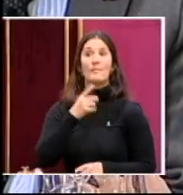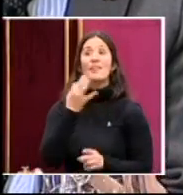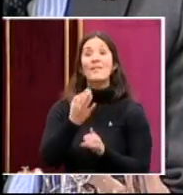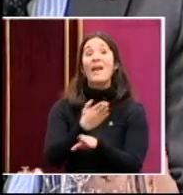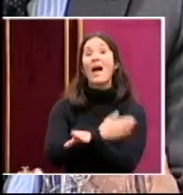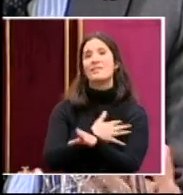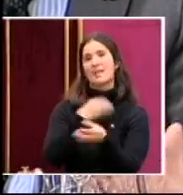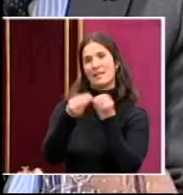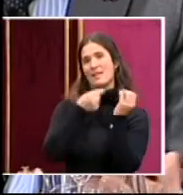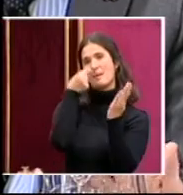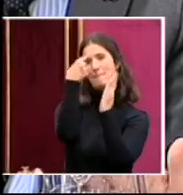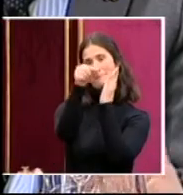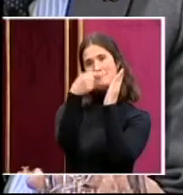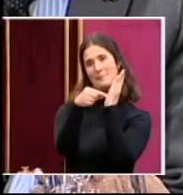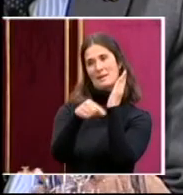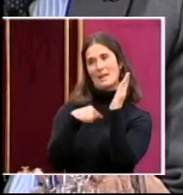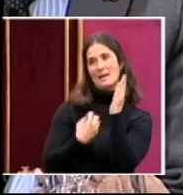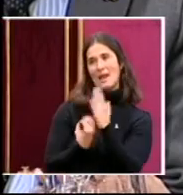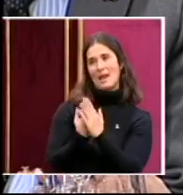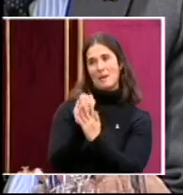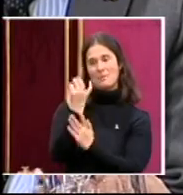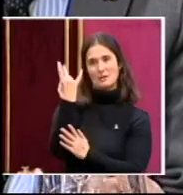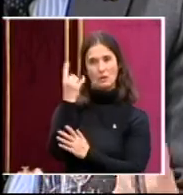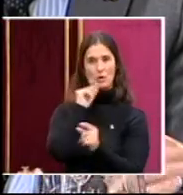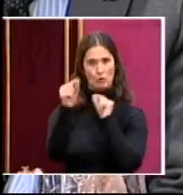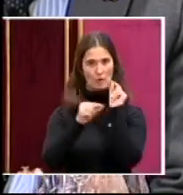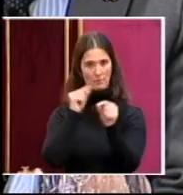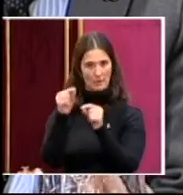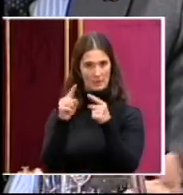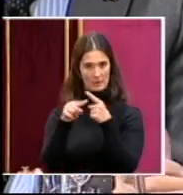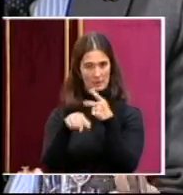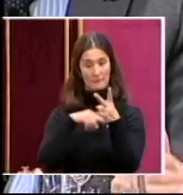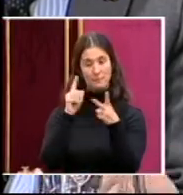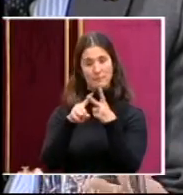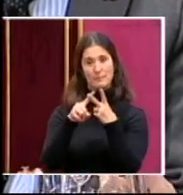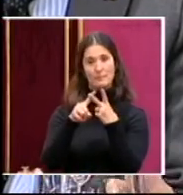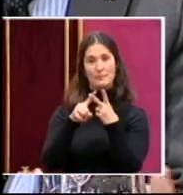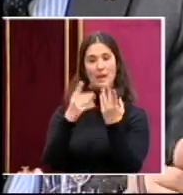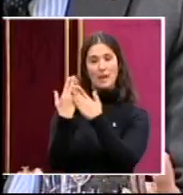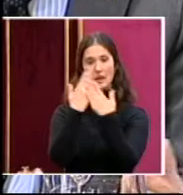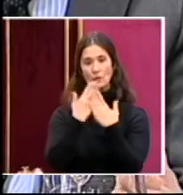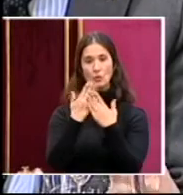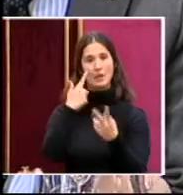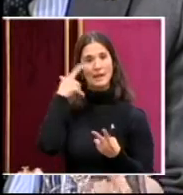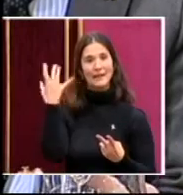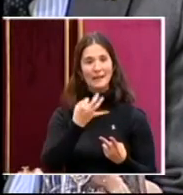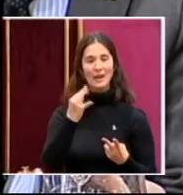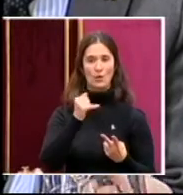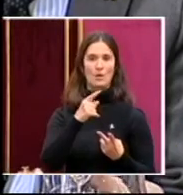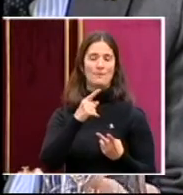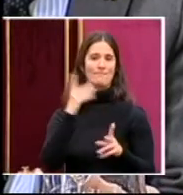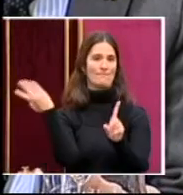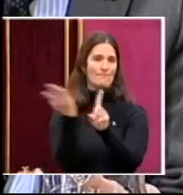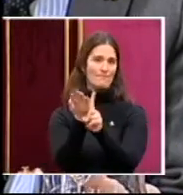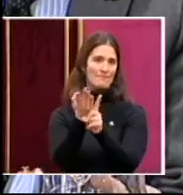inventario de lo que son las emisiones contaminantes. Después, un estudio de los riesgos y de la vulnerabilidad que existe